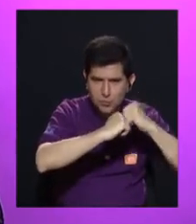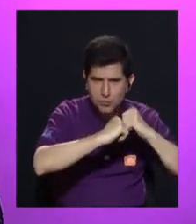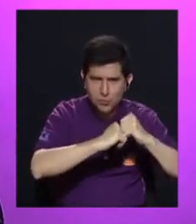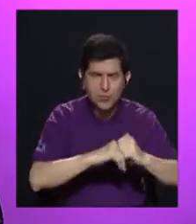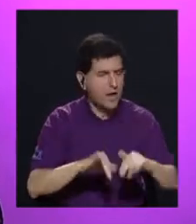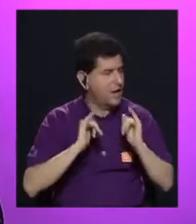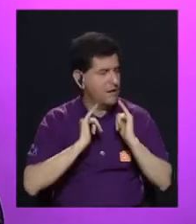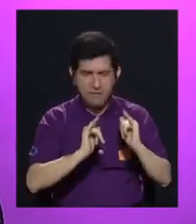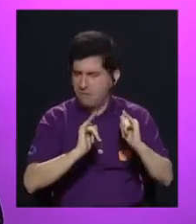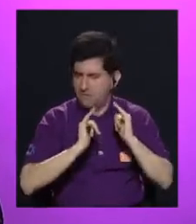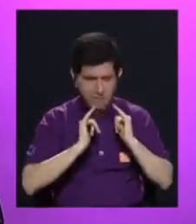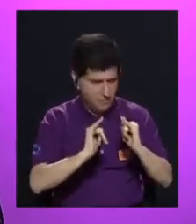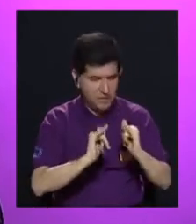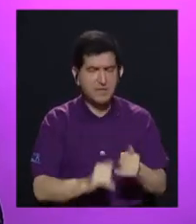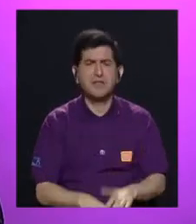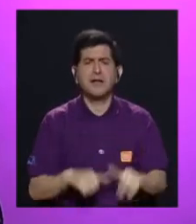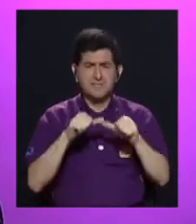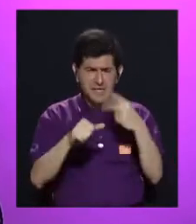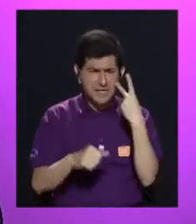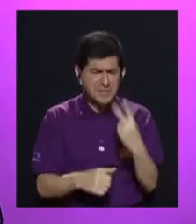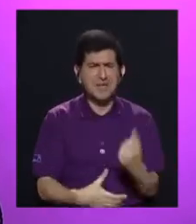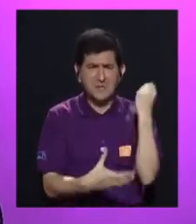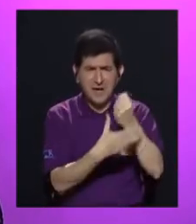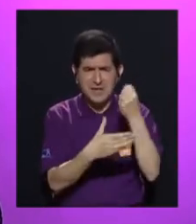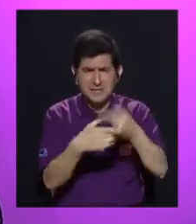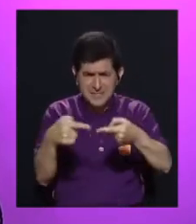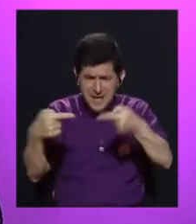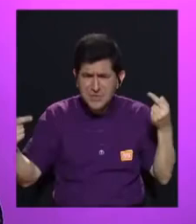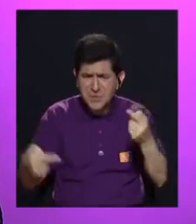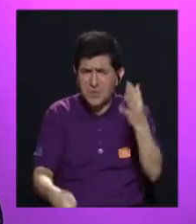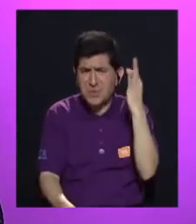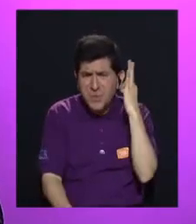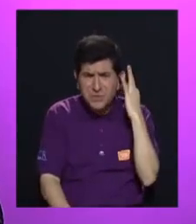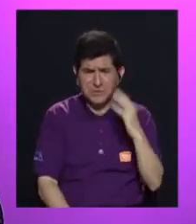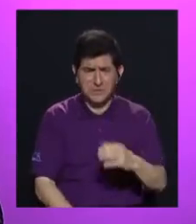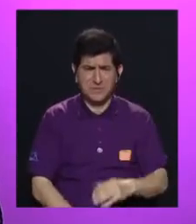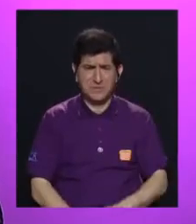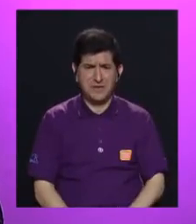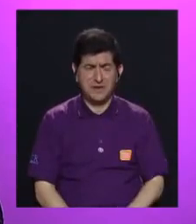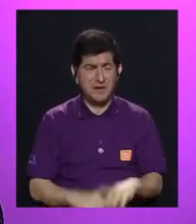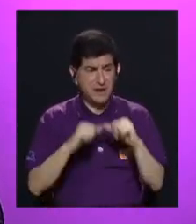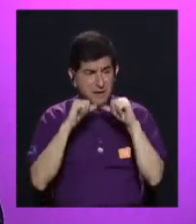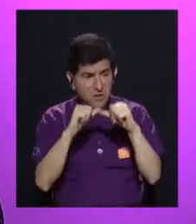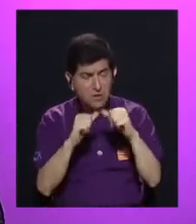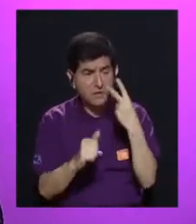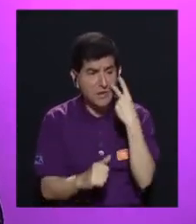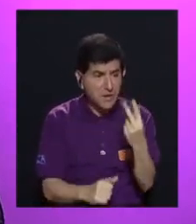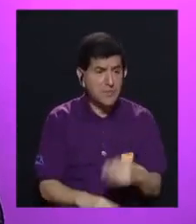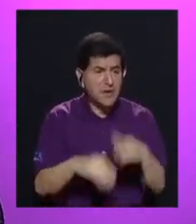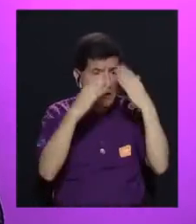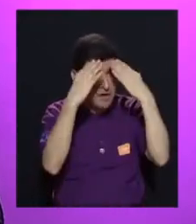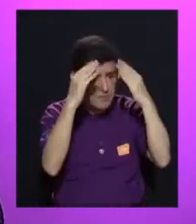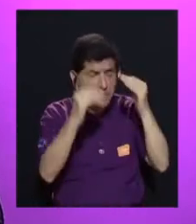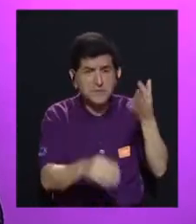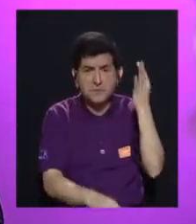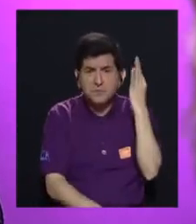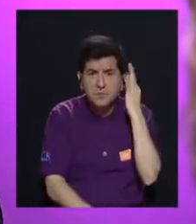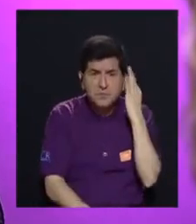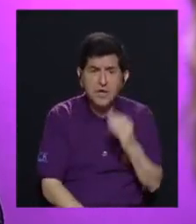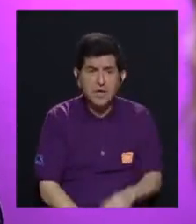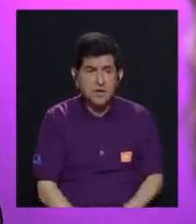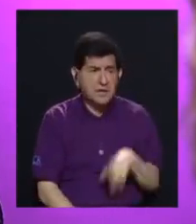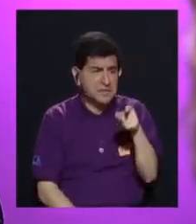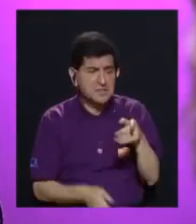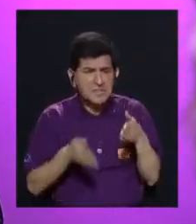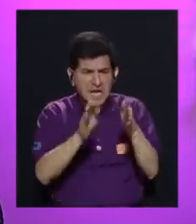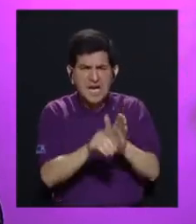desigualdad seguimos viendo femicidios asesinatos de las mujeres este seguimos viendo reportajes de las mujeres de como en la